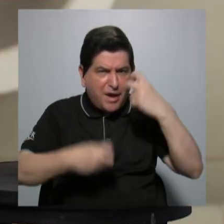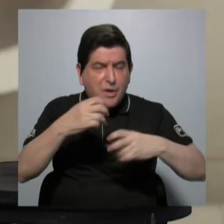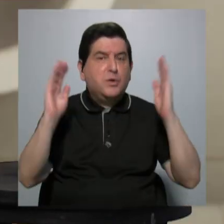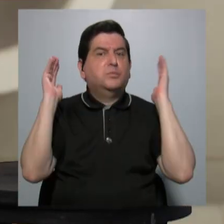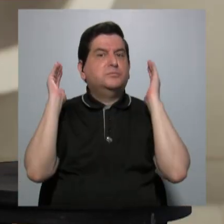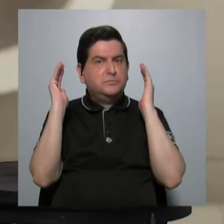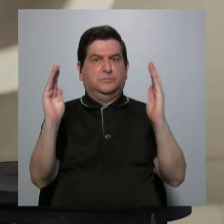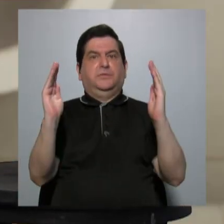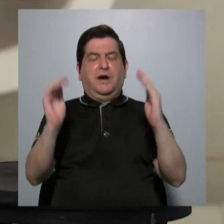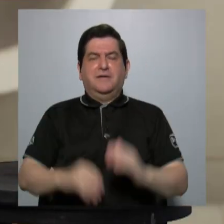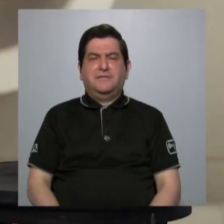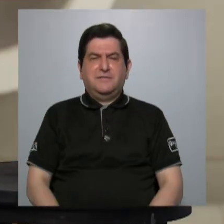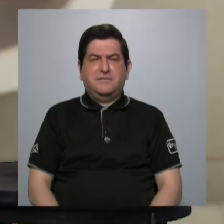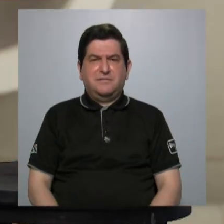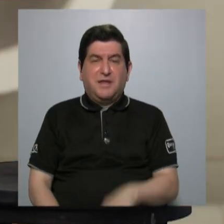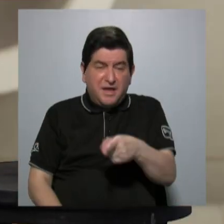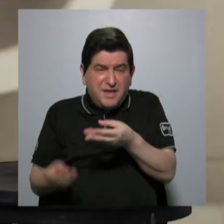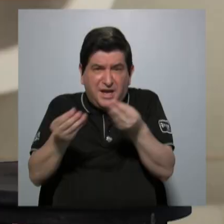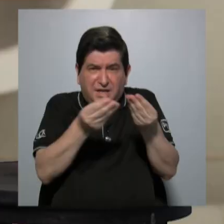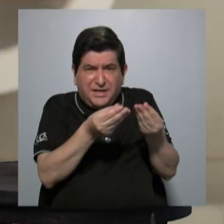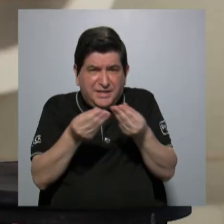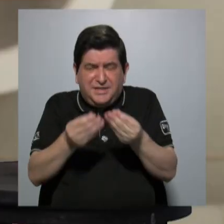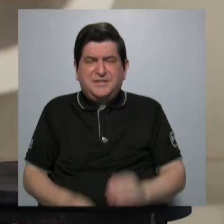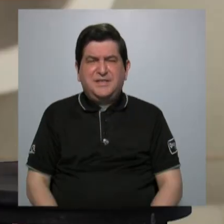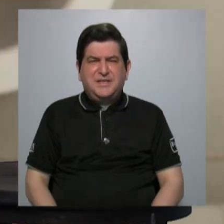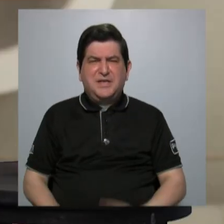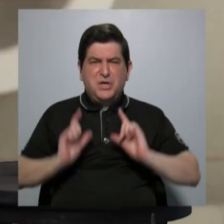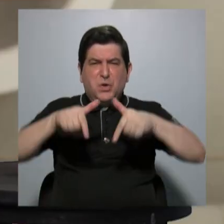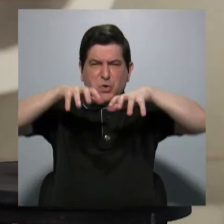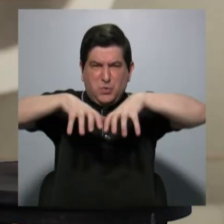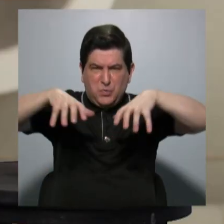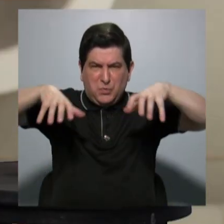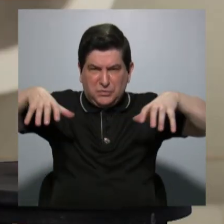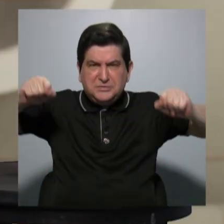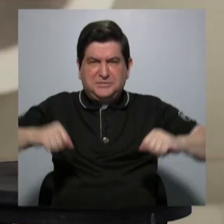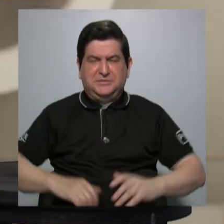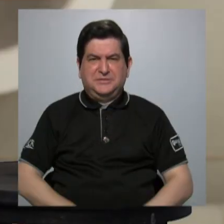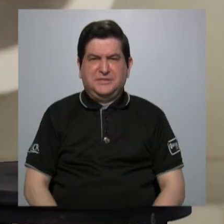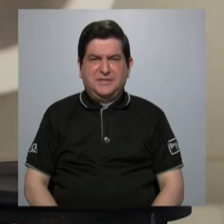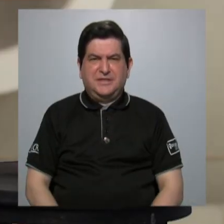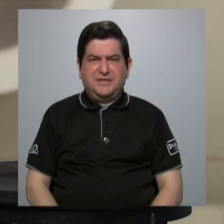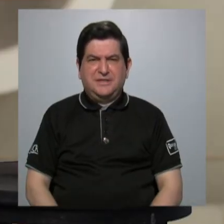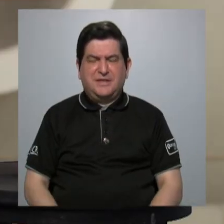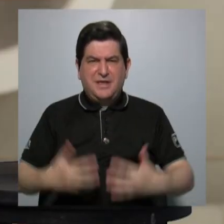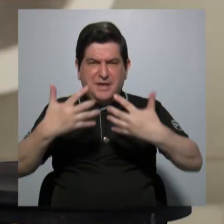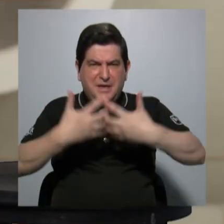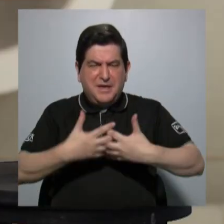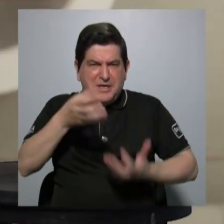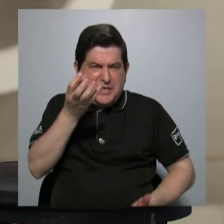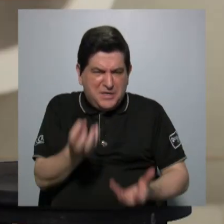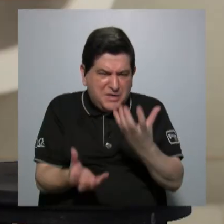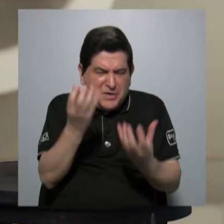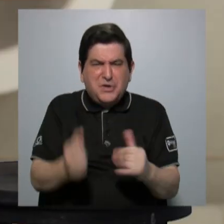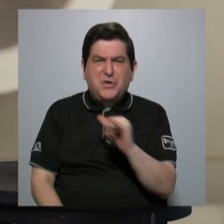problema es muy grande. Y los residuos, los botaderos, tanto el